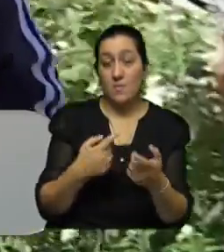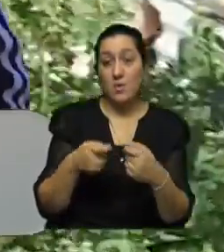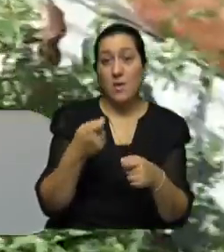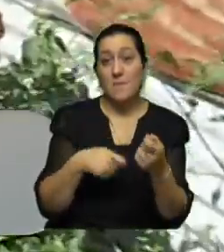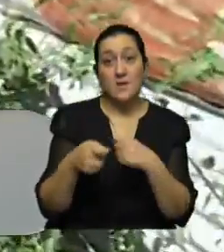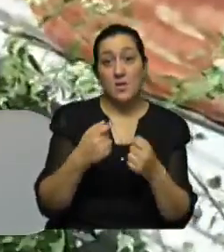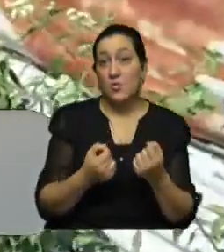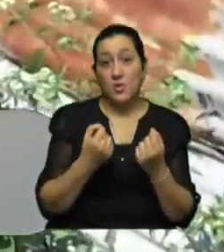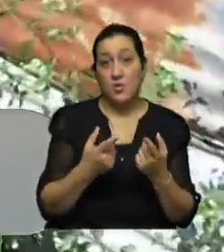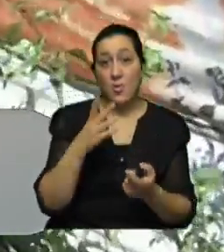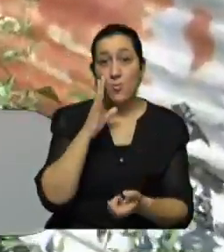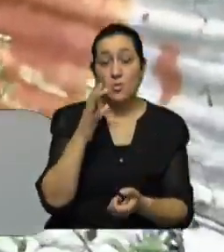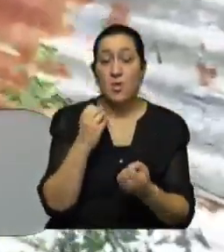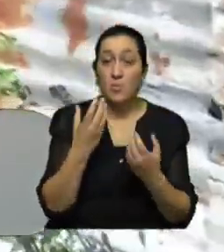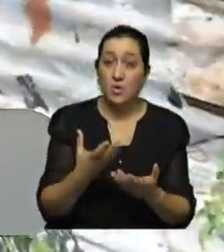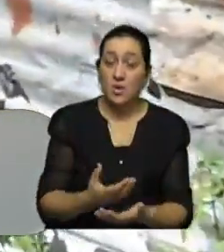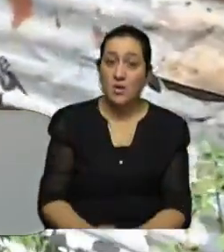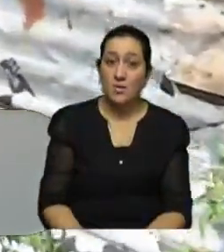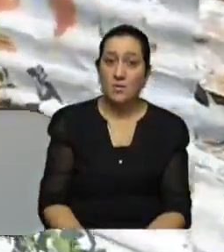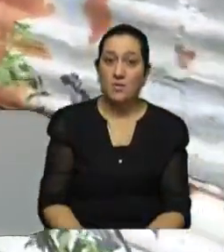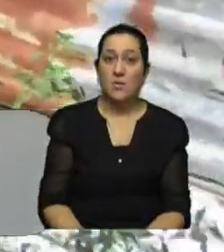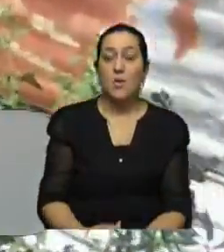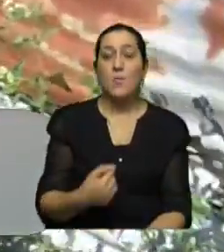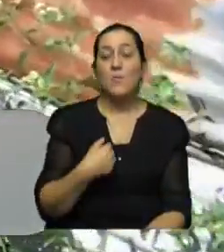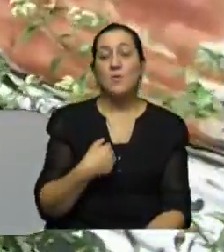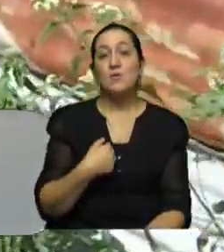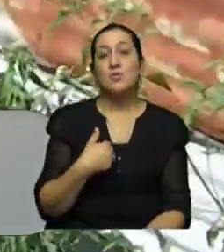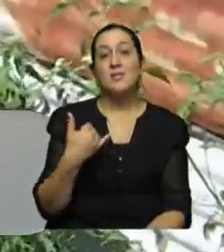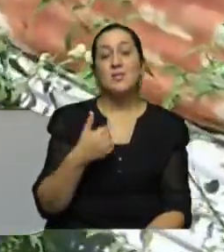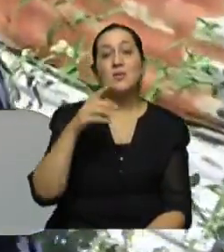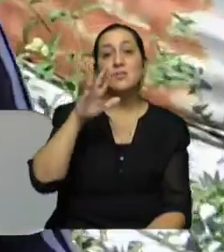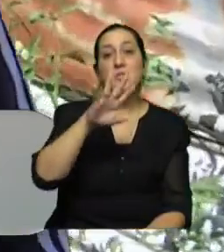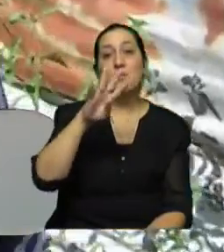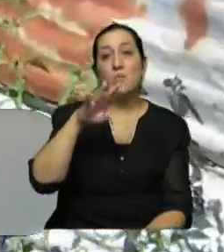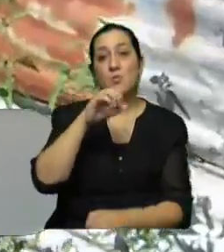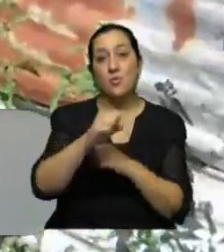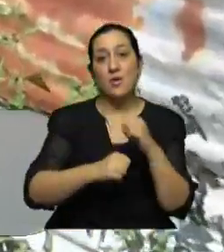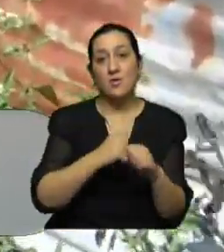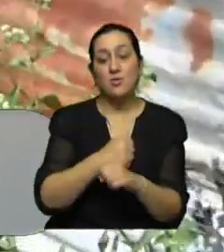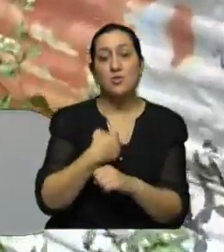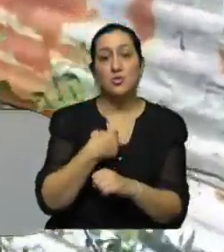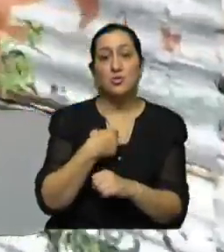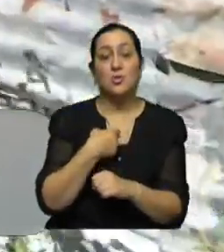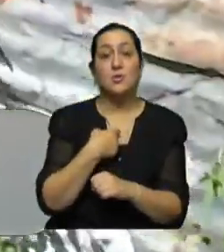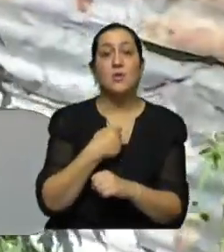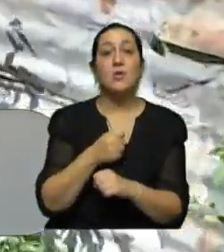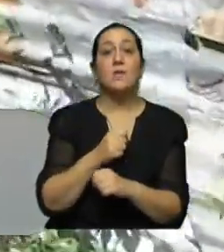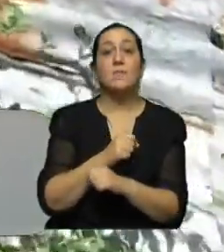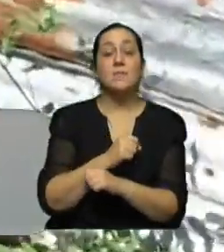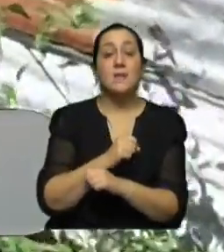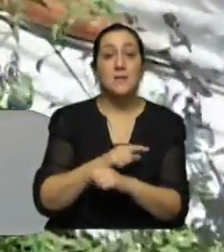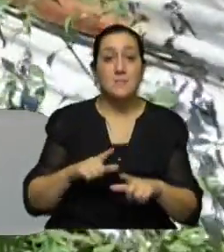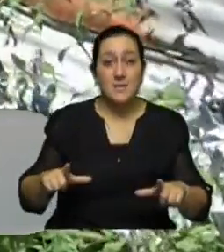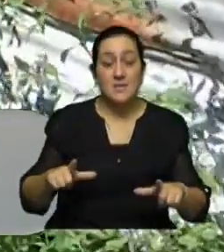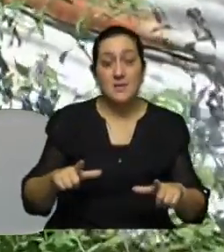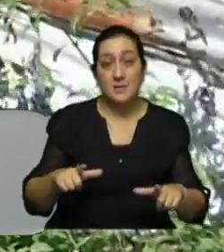no le dan lugar. ¿Por qué ocurre esto? ¿Por qué creo que ocurre esto? Porque yo tengo 54 años, soy auxiliar de servicio, tengo título